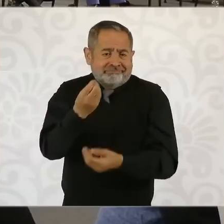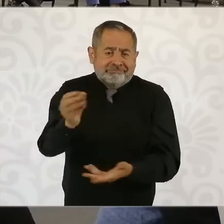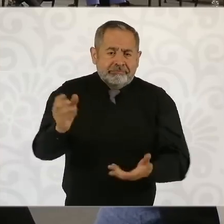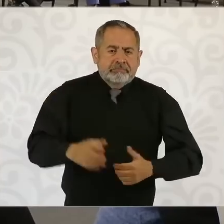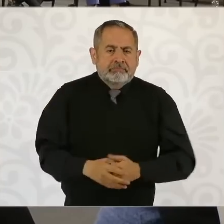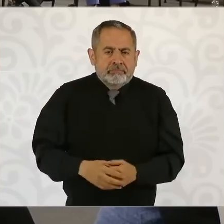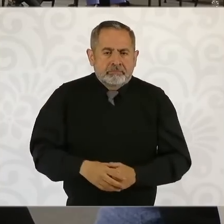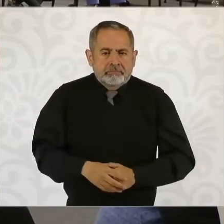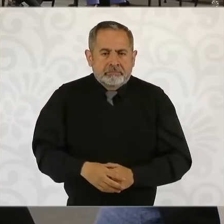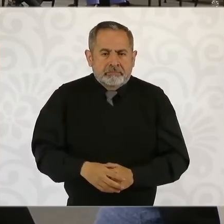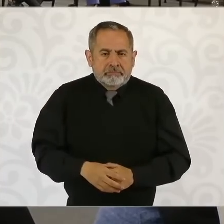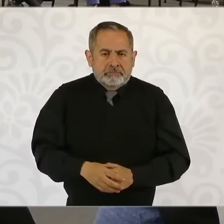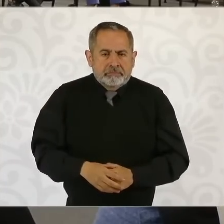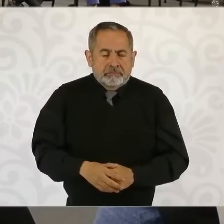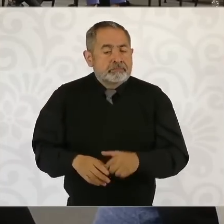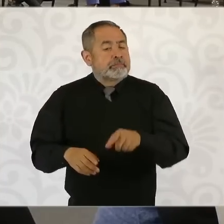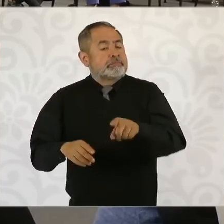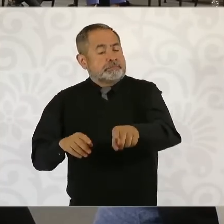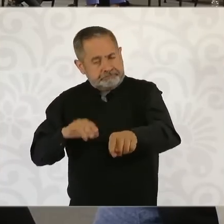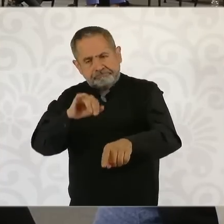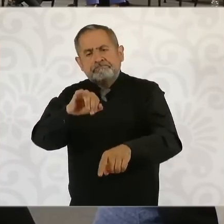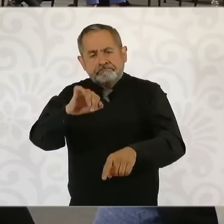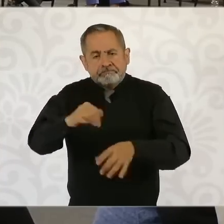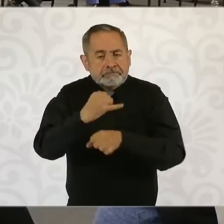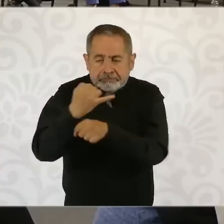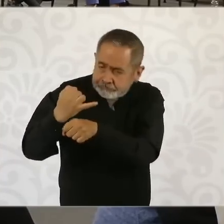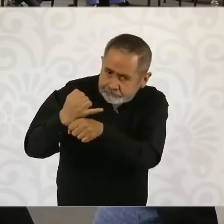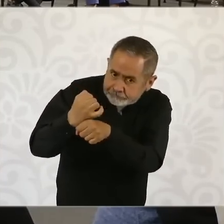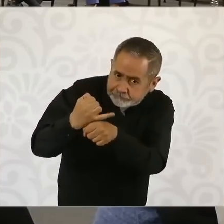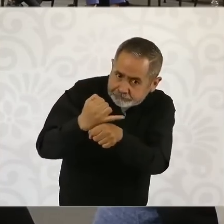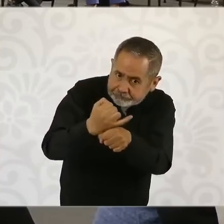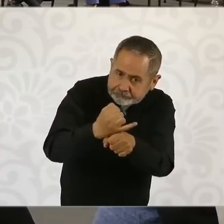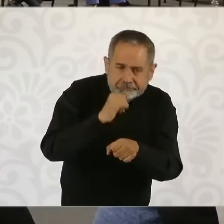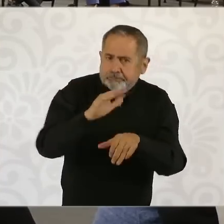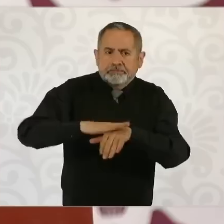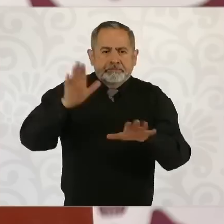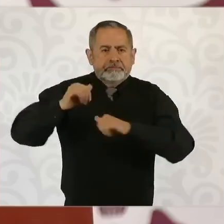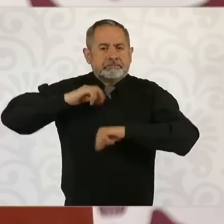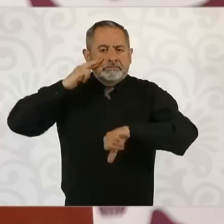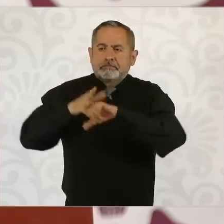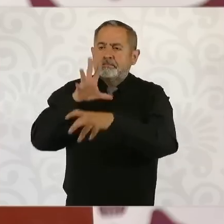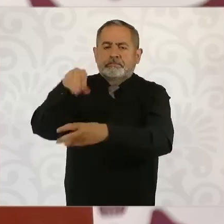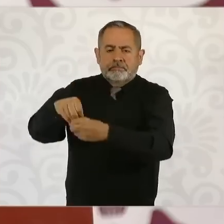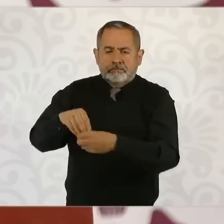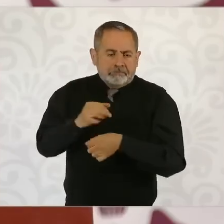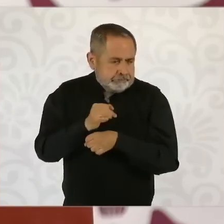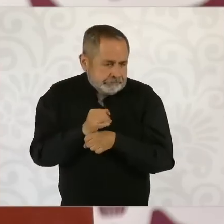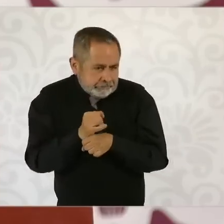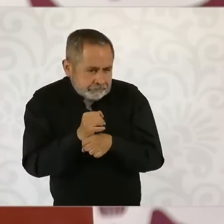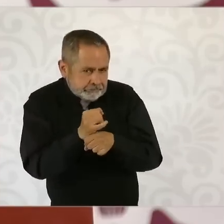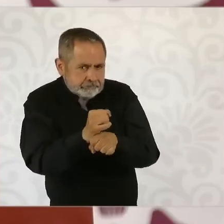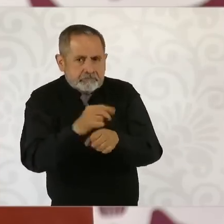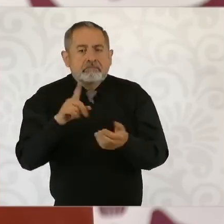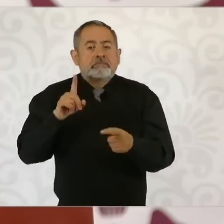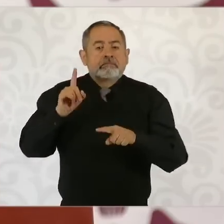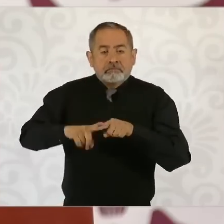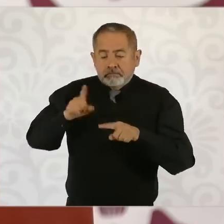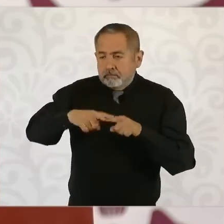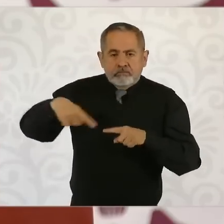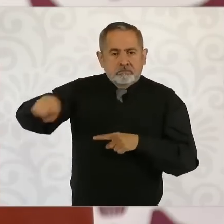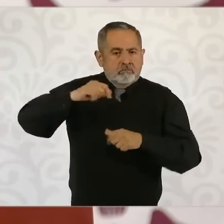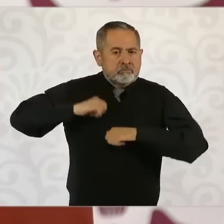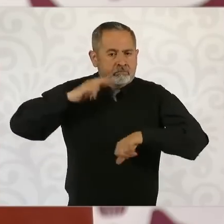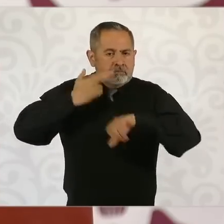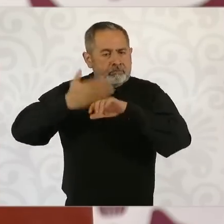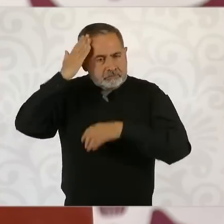Sí, son investigadores, es inteligencia a cargo del Centro Nacional de Inteligencia y los investigadores, que son quienes bajo la conducción